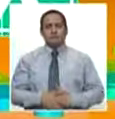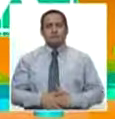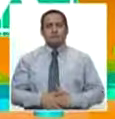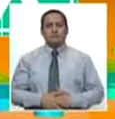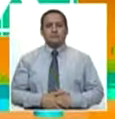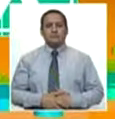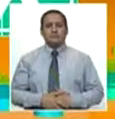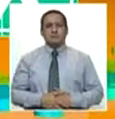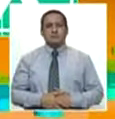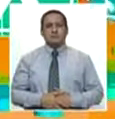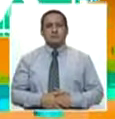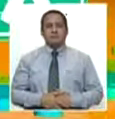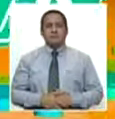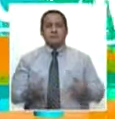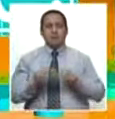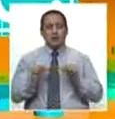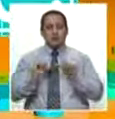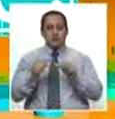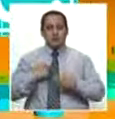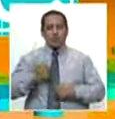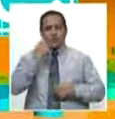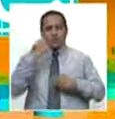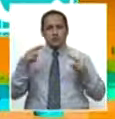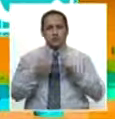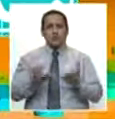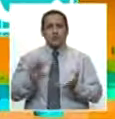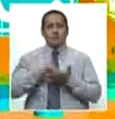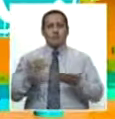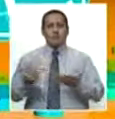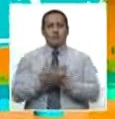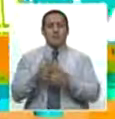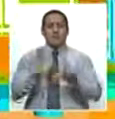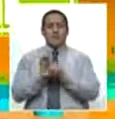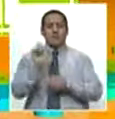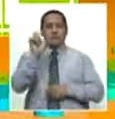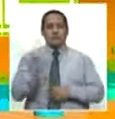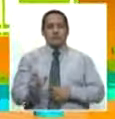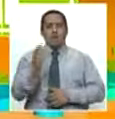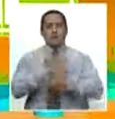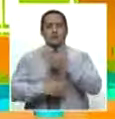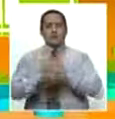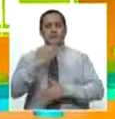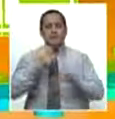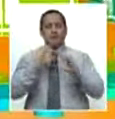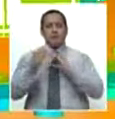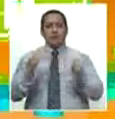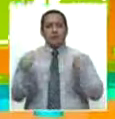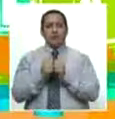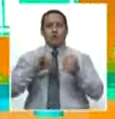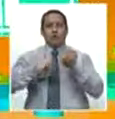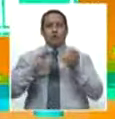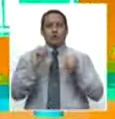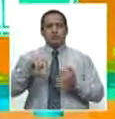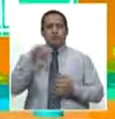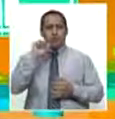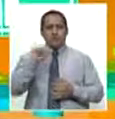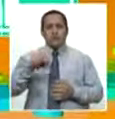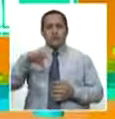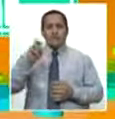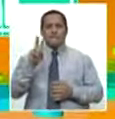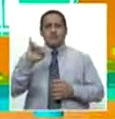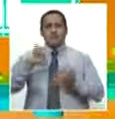batería. Seguiremos conociendo más sobre la nueva ley de las personas con discapacidad y conversaremos con Sonia Povic